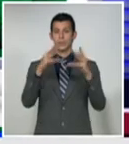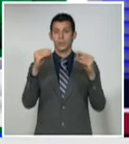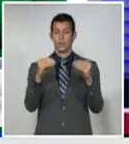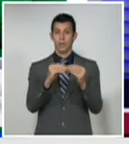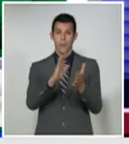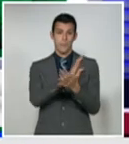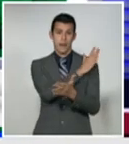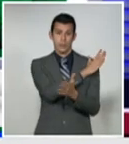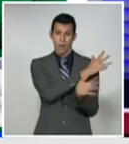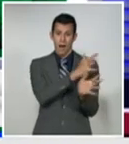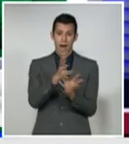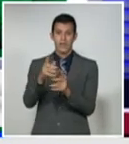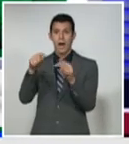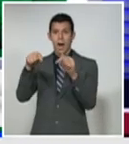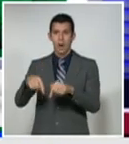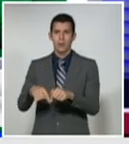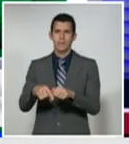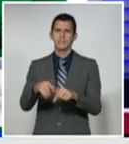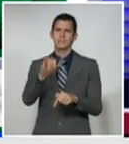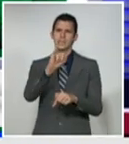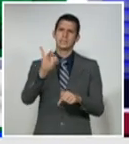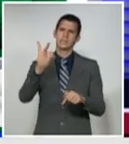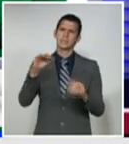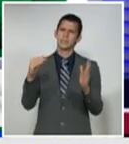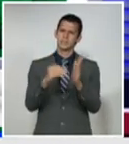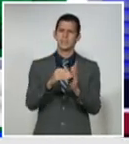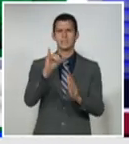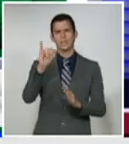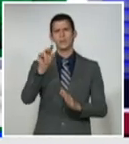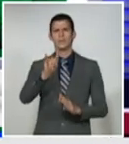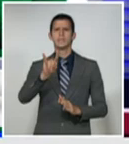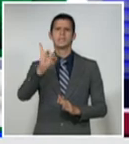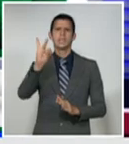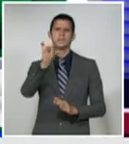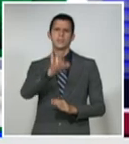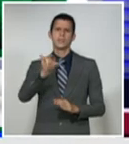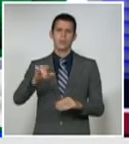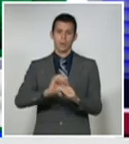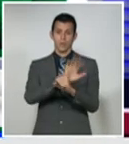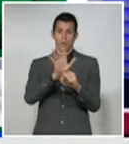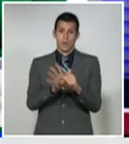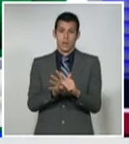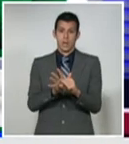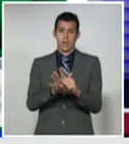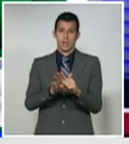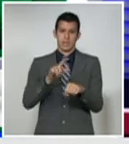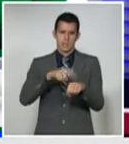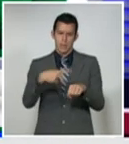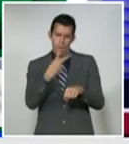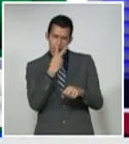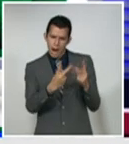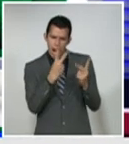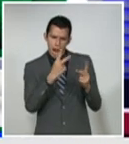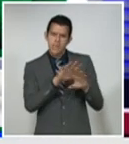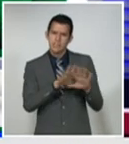67.697 personas que han tenido COVID en Cuba se han recuperado de la enfermedad. Estamos hablando del